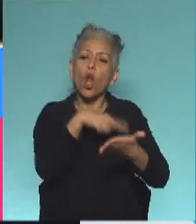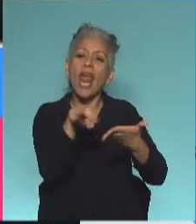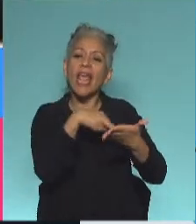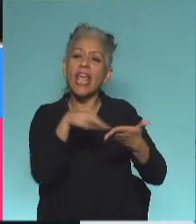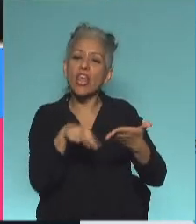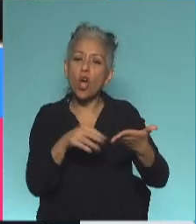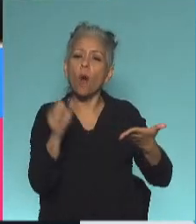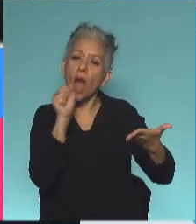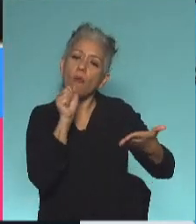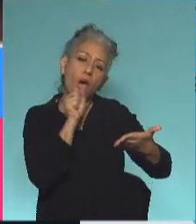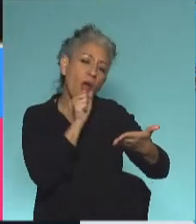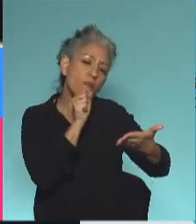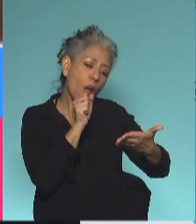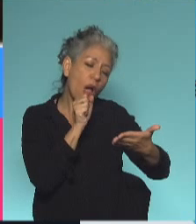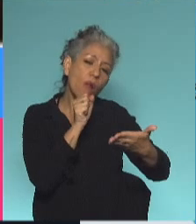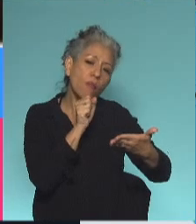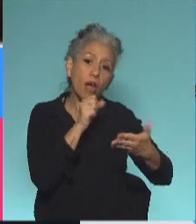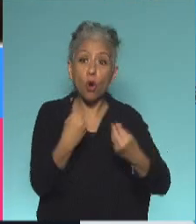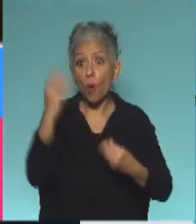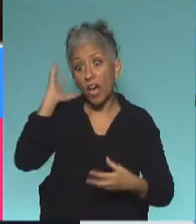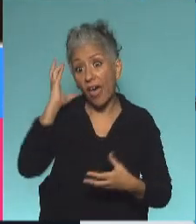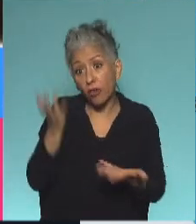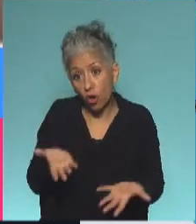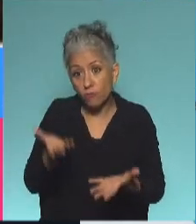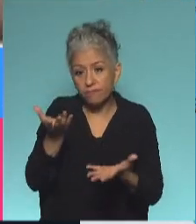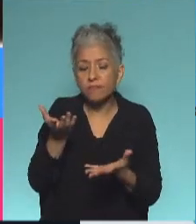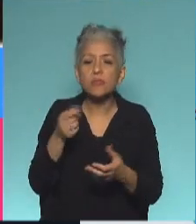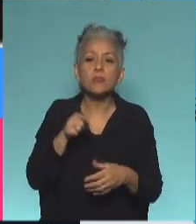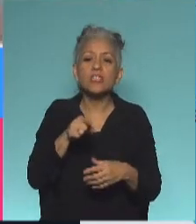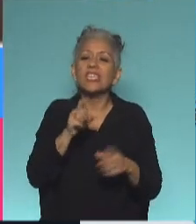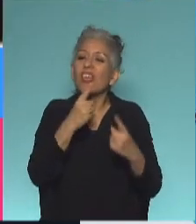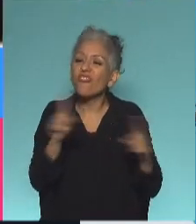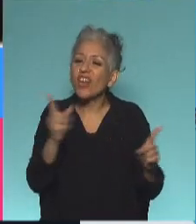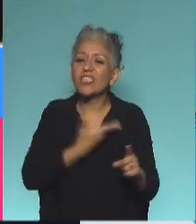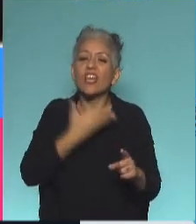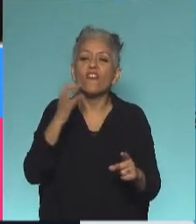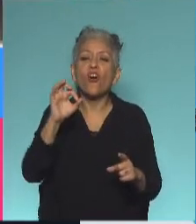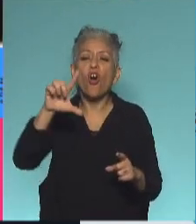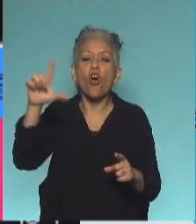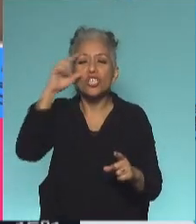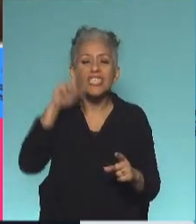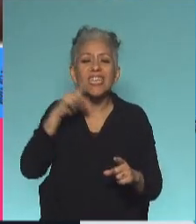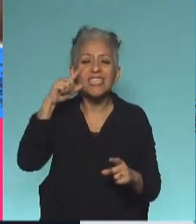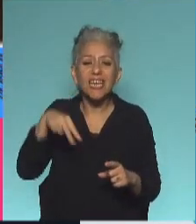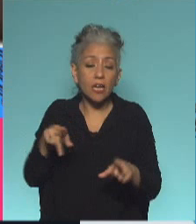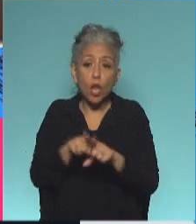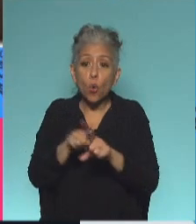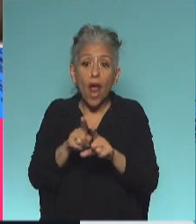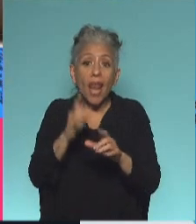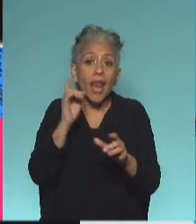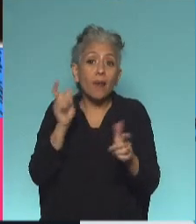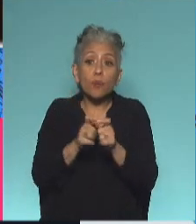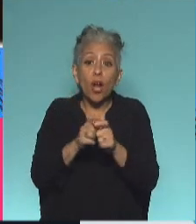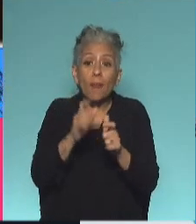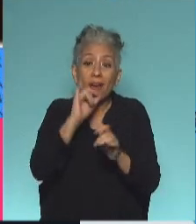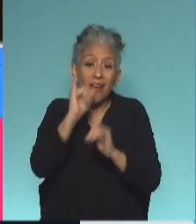¿no? A través de la radio, obviamente. Pero esto es el folletín, el que tiene continuidad diaria. Es como la telenovela, que nosotros hemos